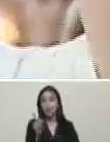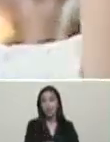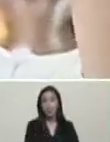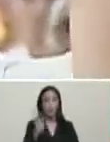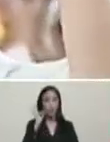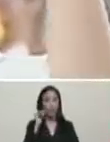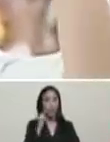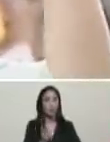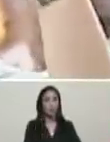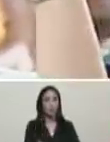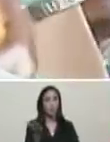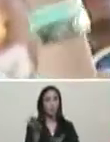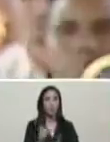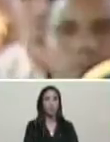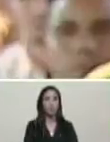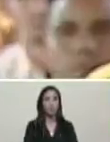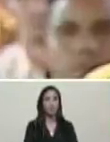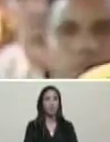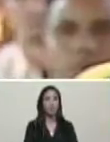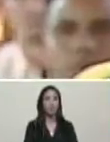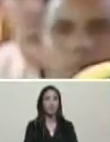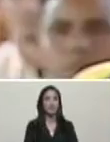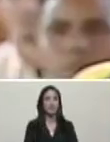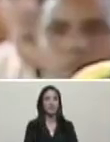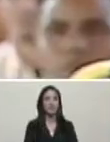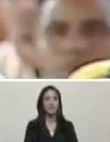guará, Georgette Topalián.